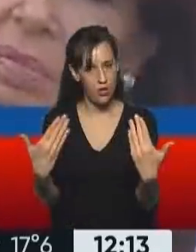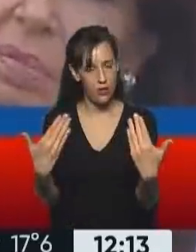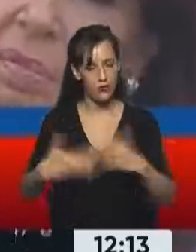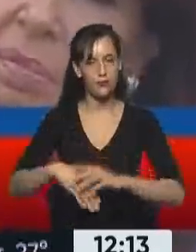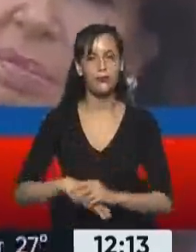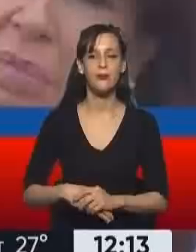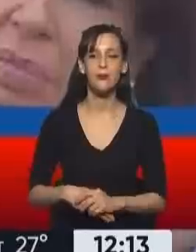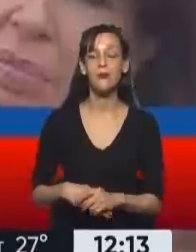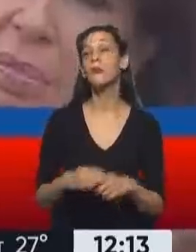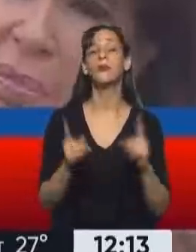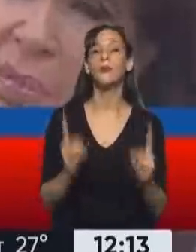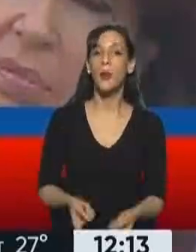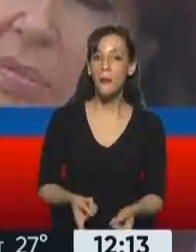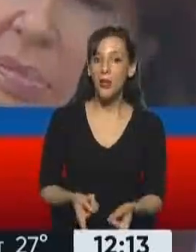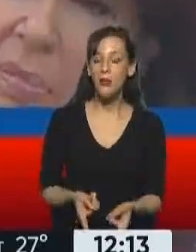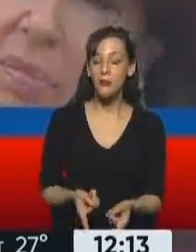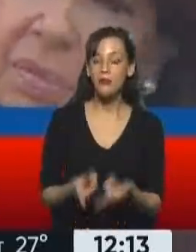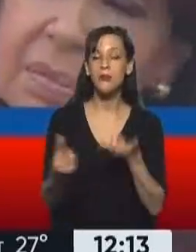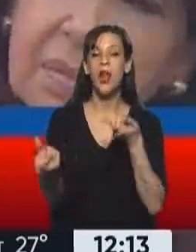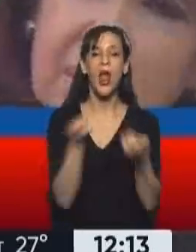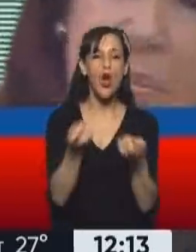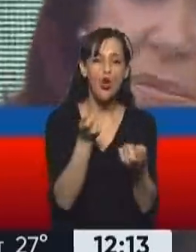también ayudó a que muchos comerciantes,